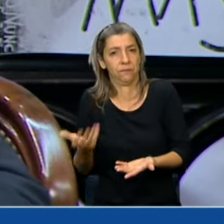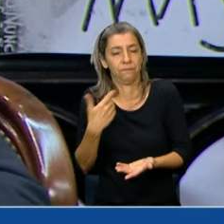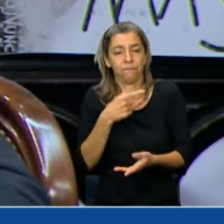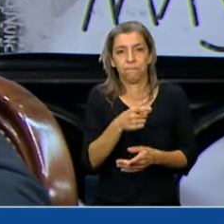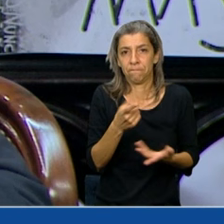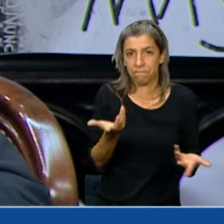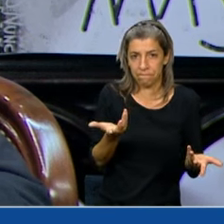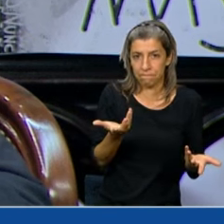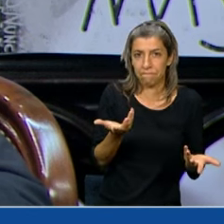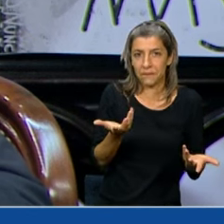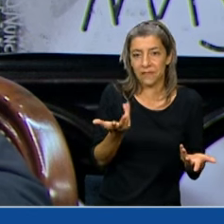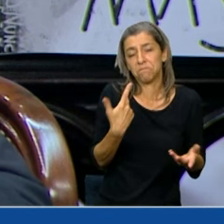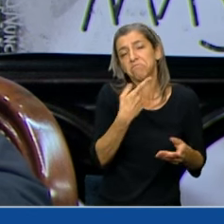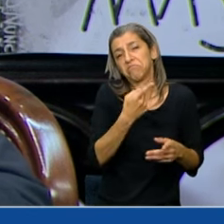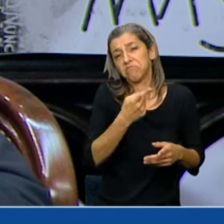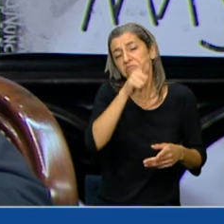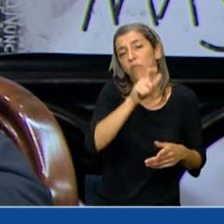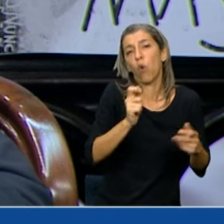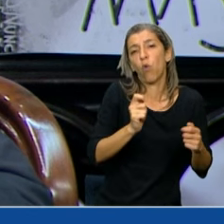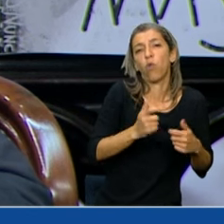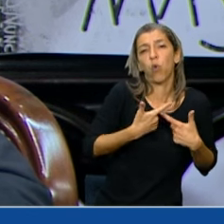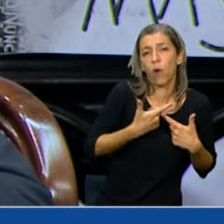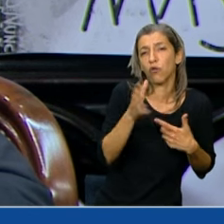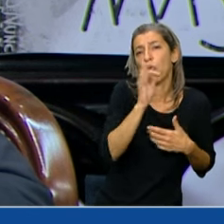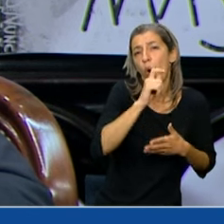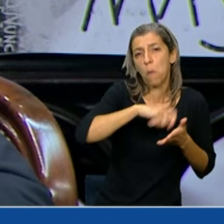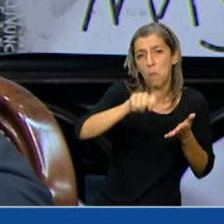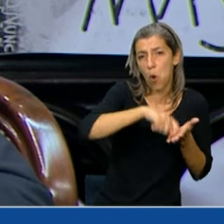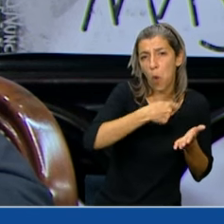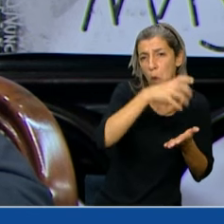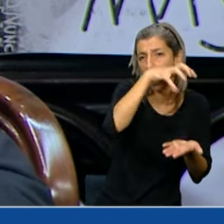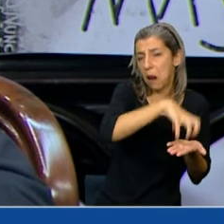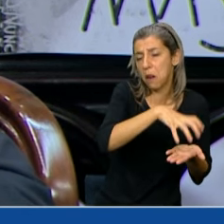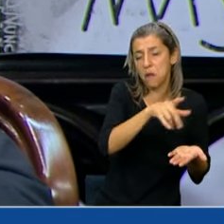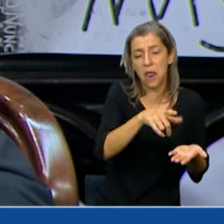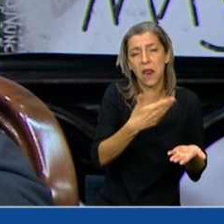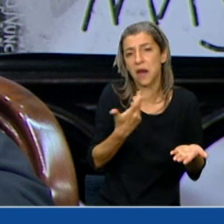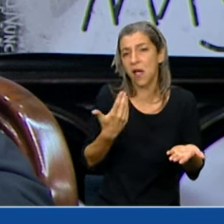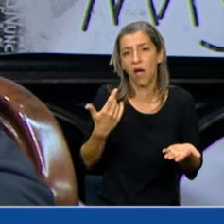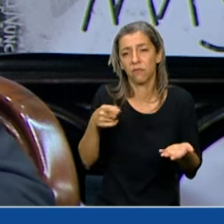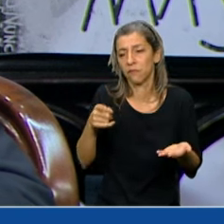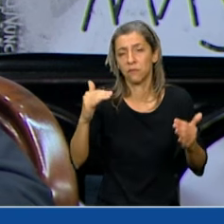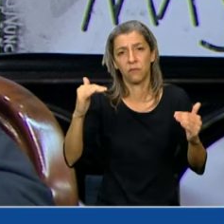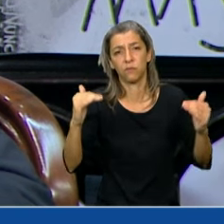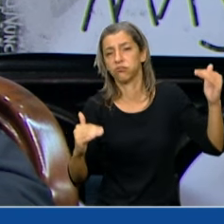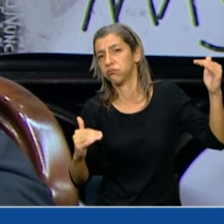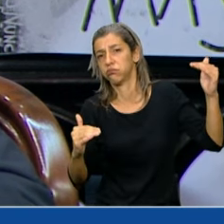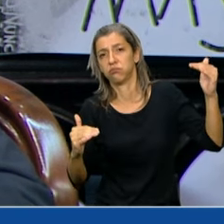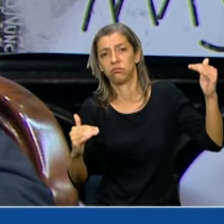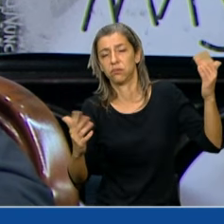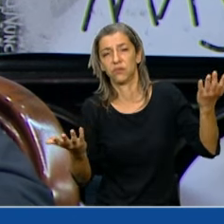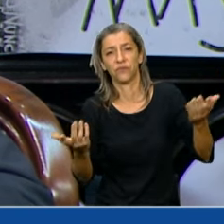inmobiliaria que es absolutamente as pretender que se pueda resolver